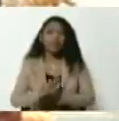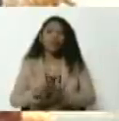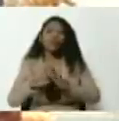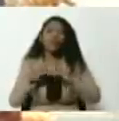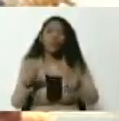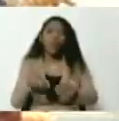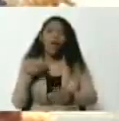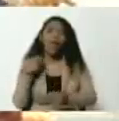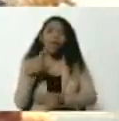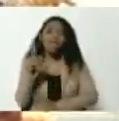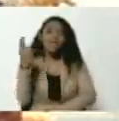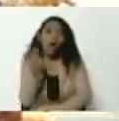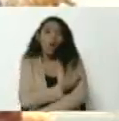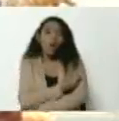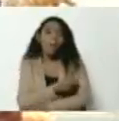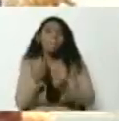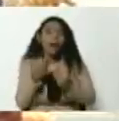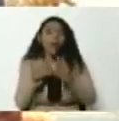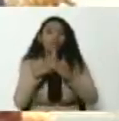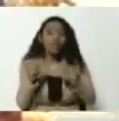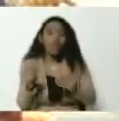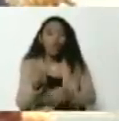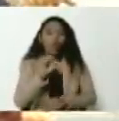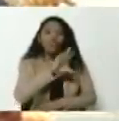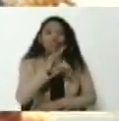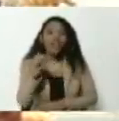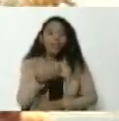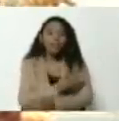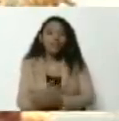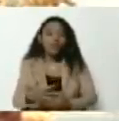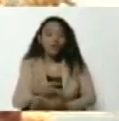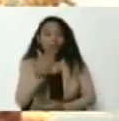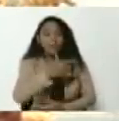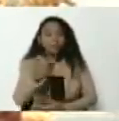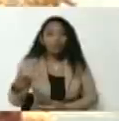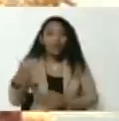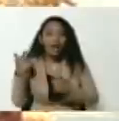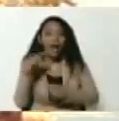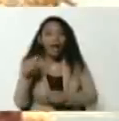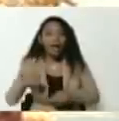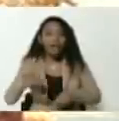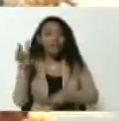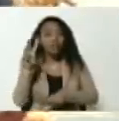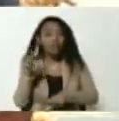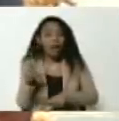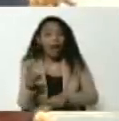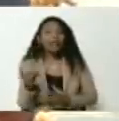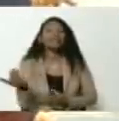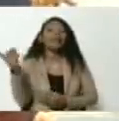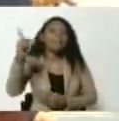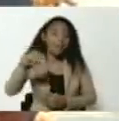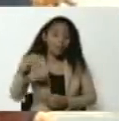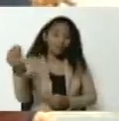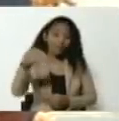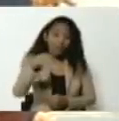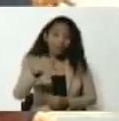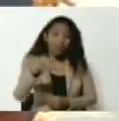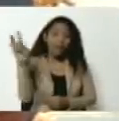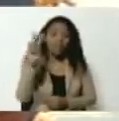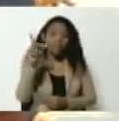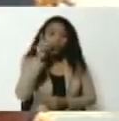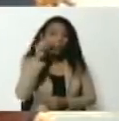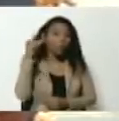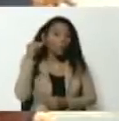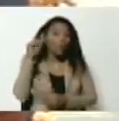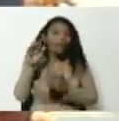las vacunas para todos los 30 millones de habitantes que tiene Venezuela, incluido las venezolanas